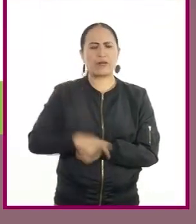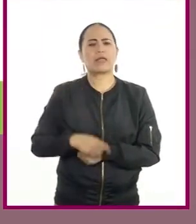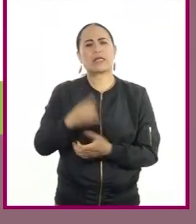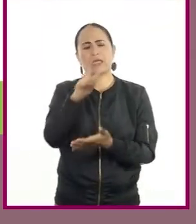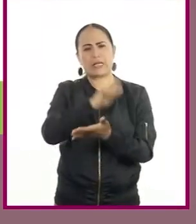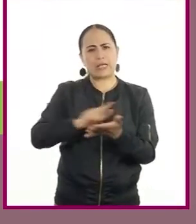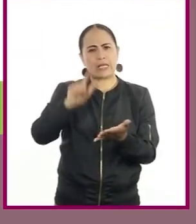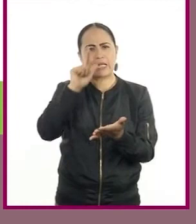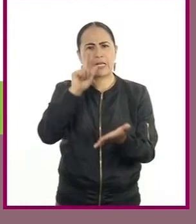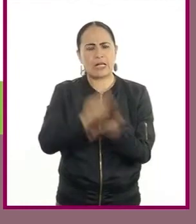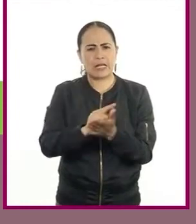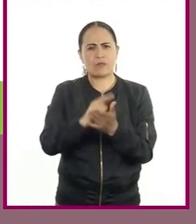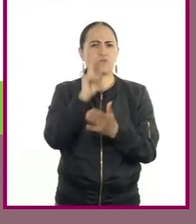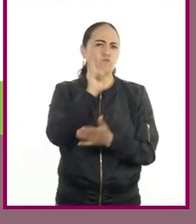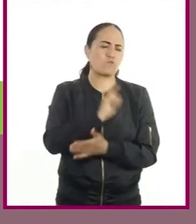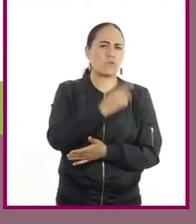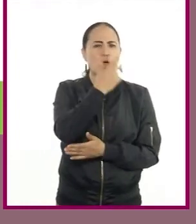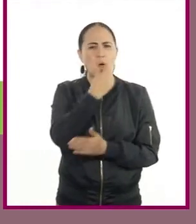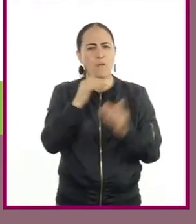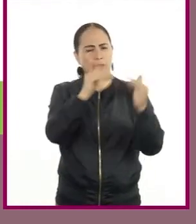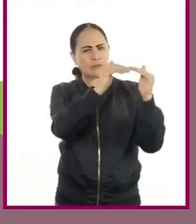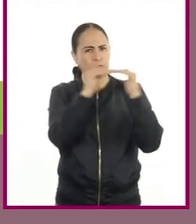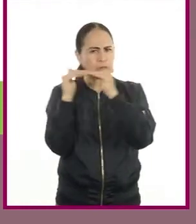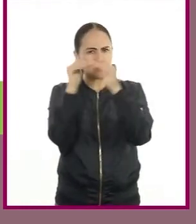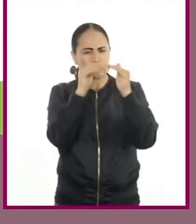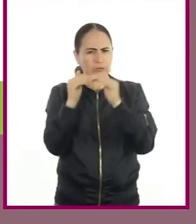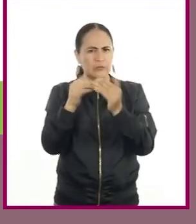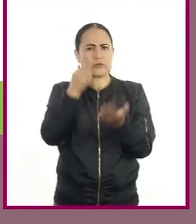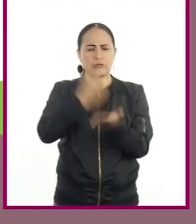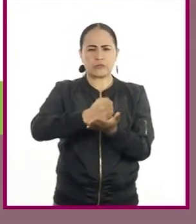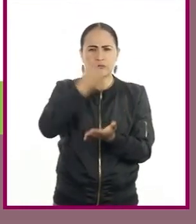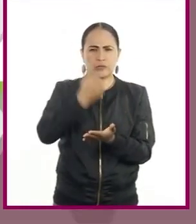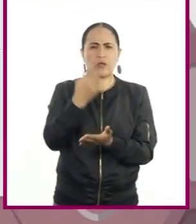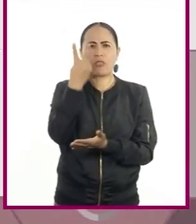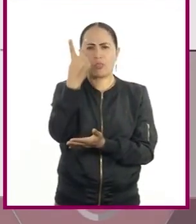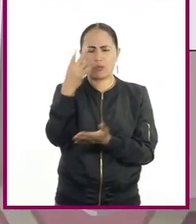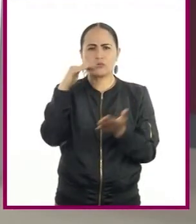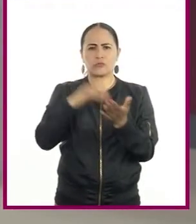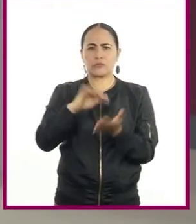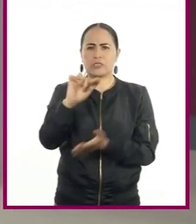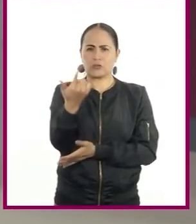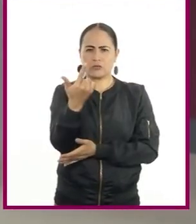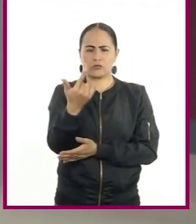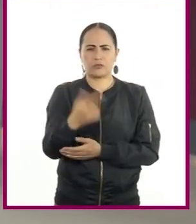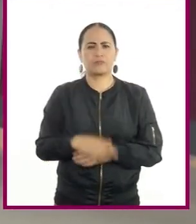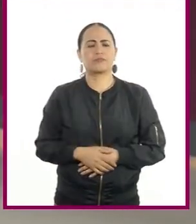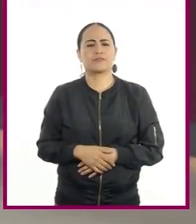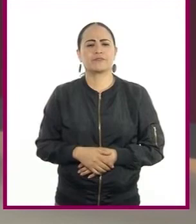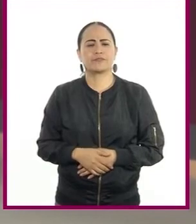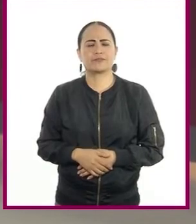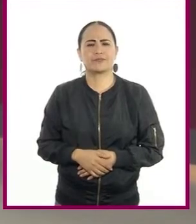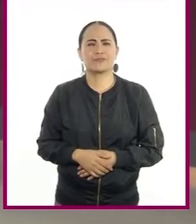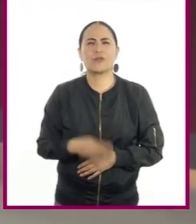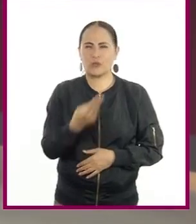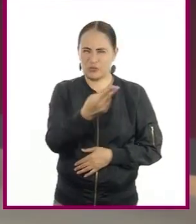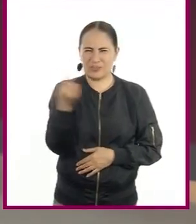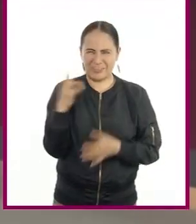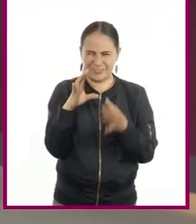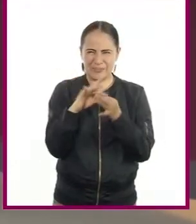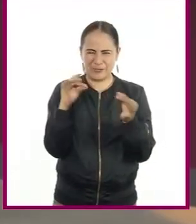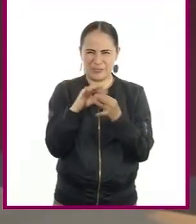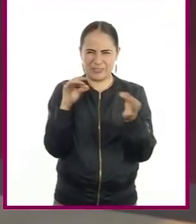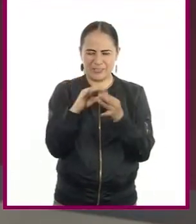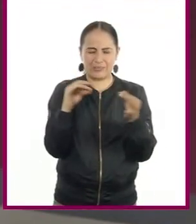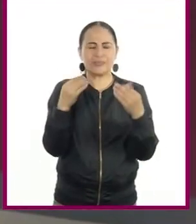de Igualdad Sustantiva entre Mujeres y Hombres a partir del año 2012. Seguro que al escuchar la explicación